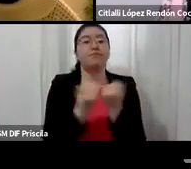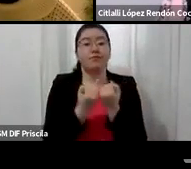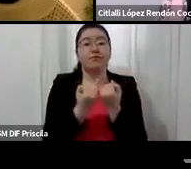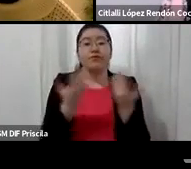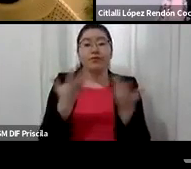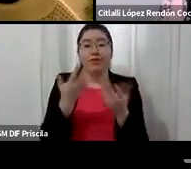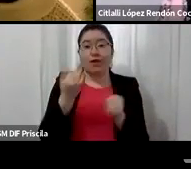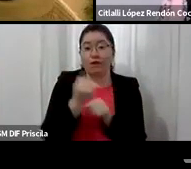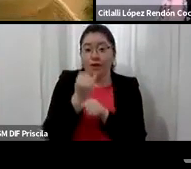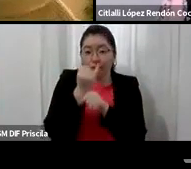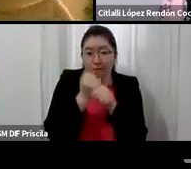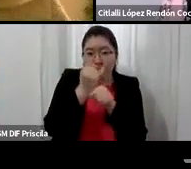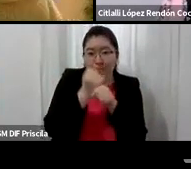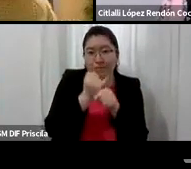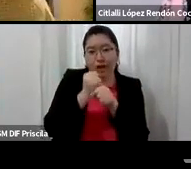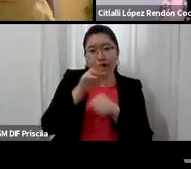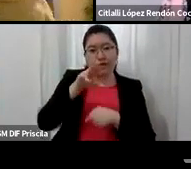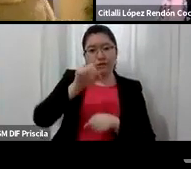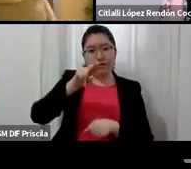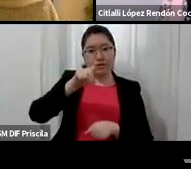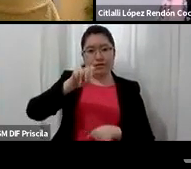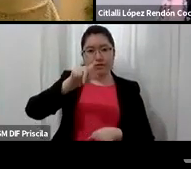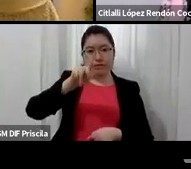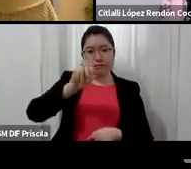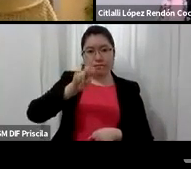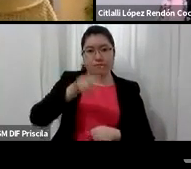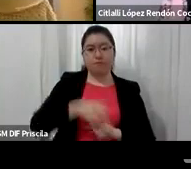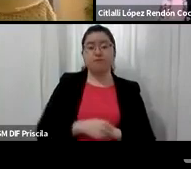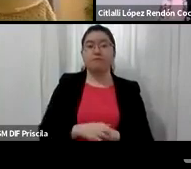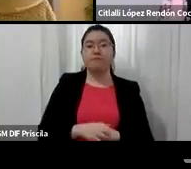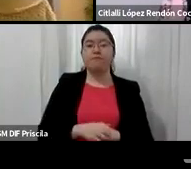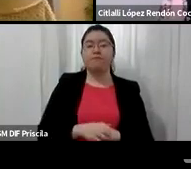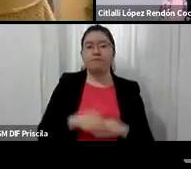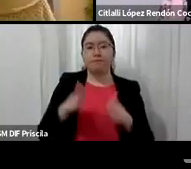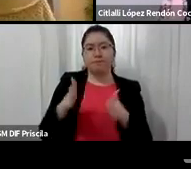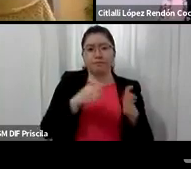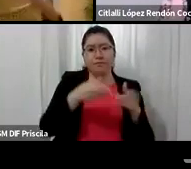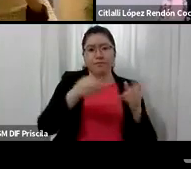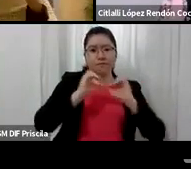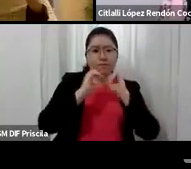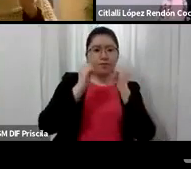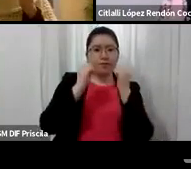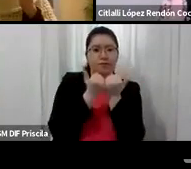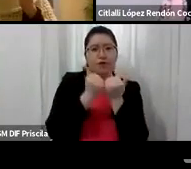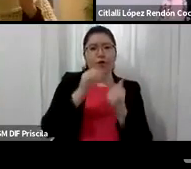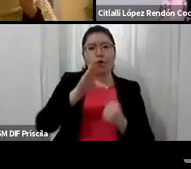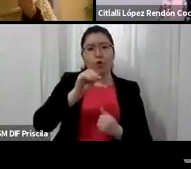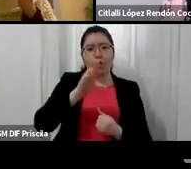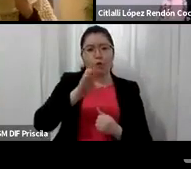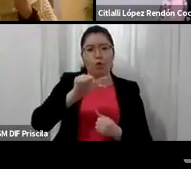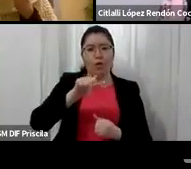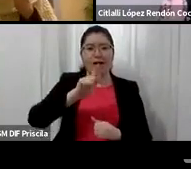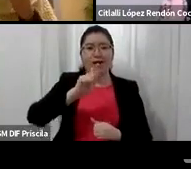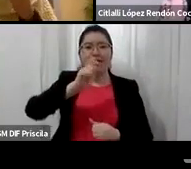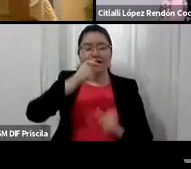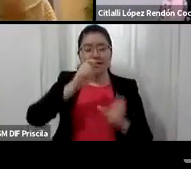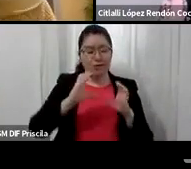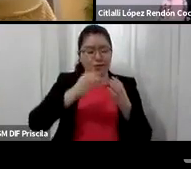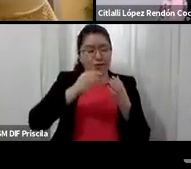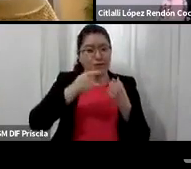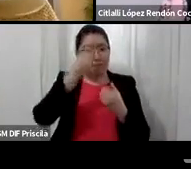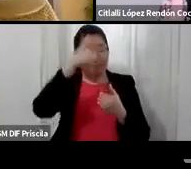investigación en el CINESTAD. Por su parte, COCOA es un colectivo que propone la construcción colectiva de aprendizajes en